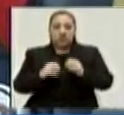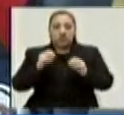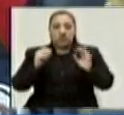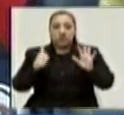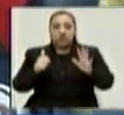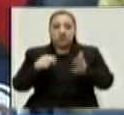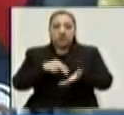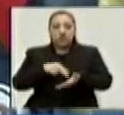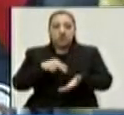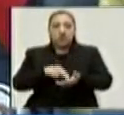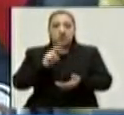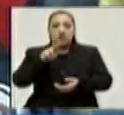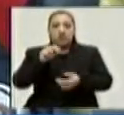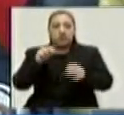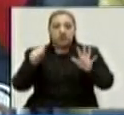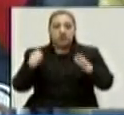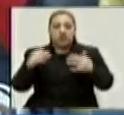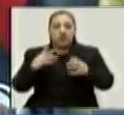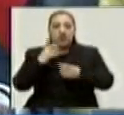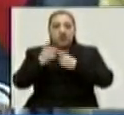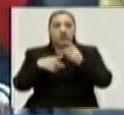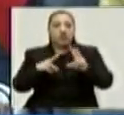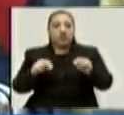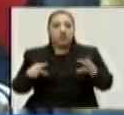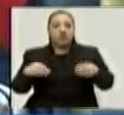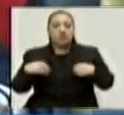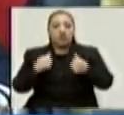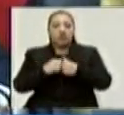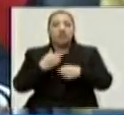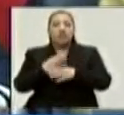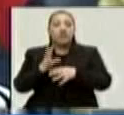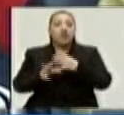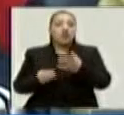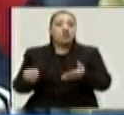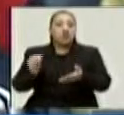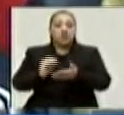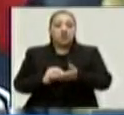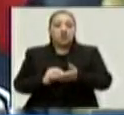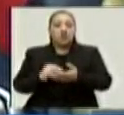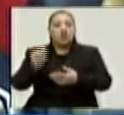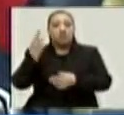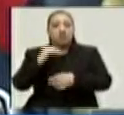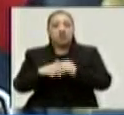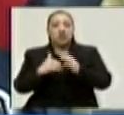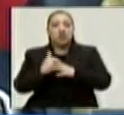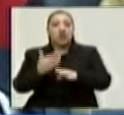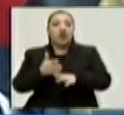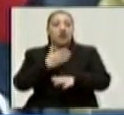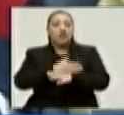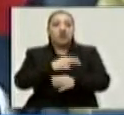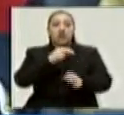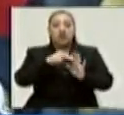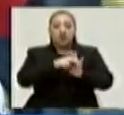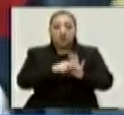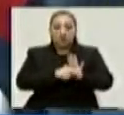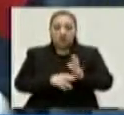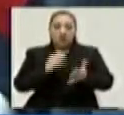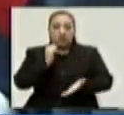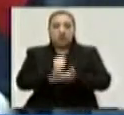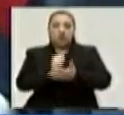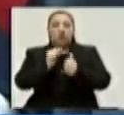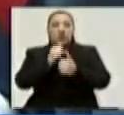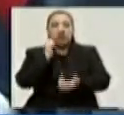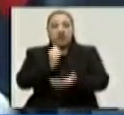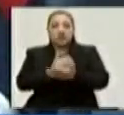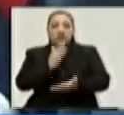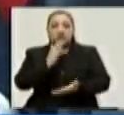noviembre del 2006, se declaró infundado el recurso de reconsideración interpuesto por los antes nombrados, confirmándose la